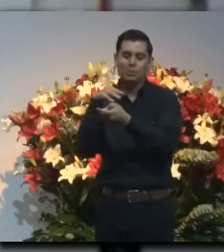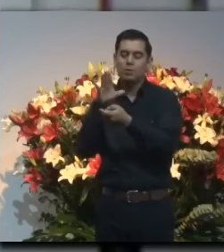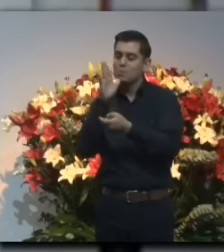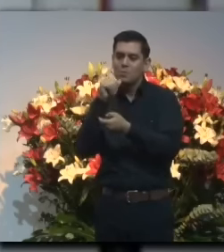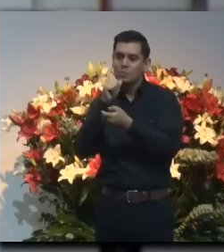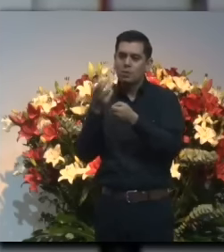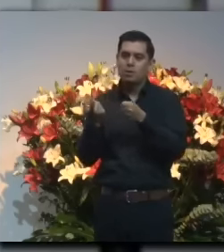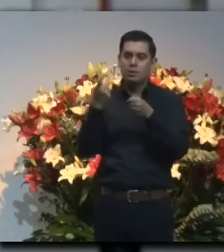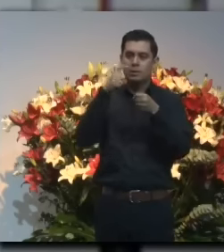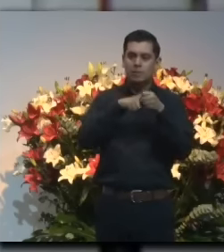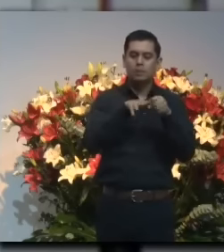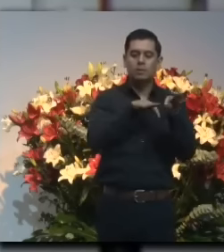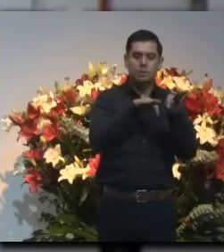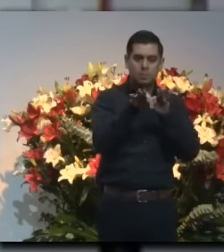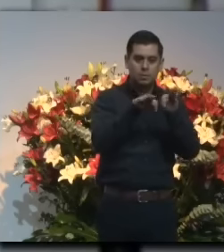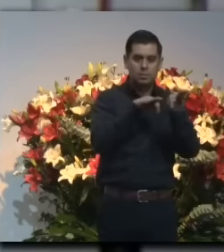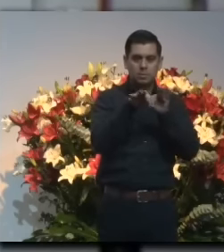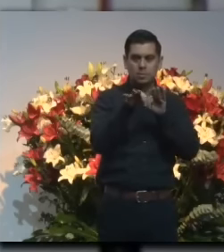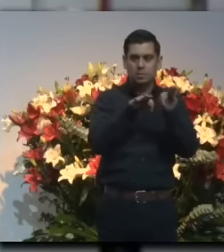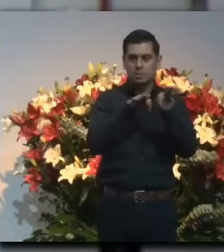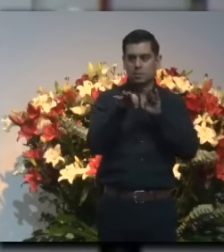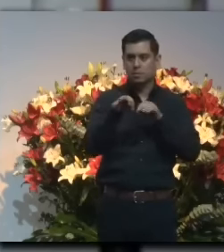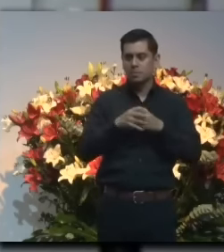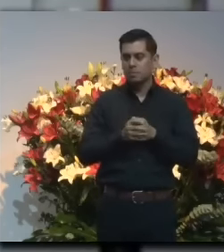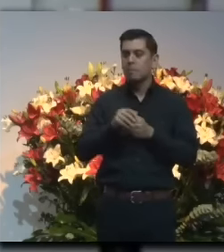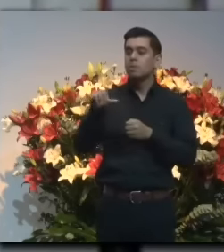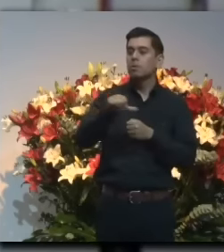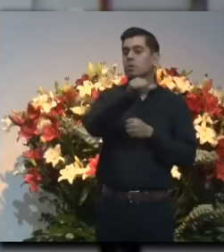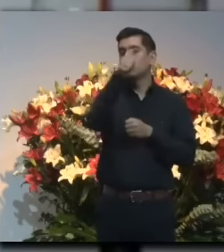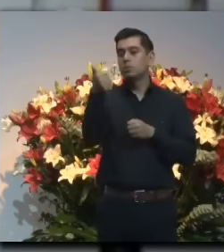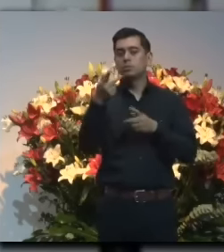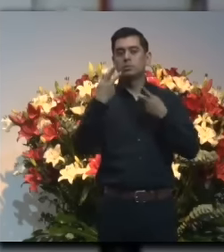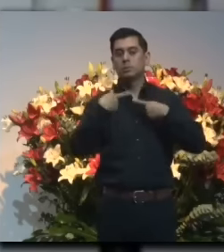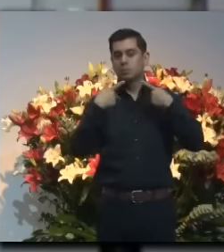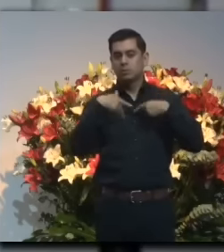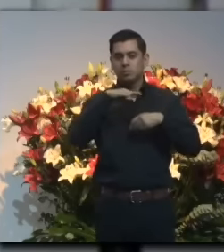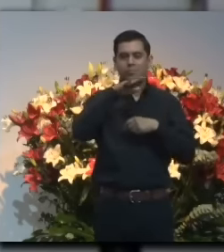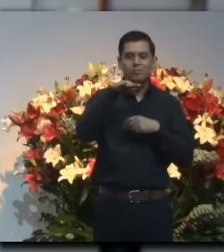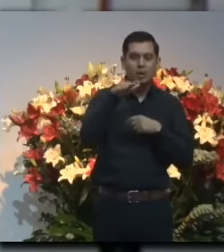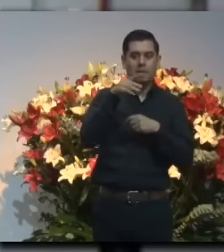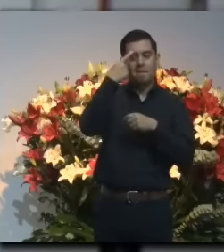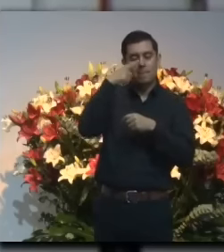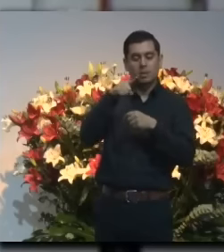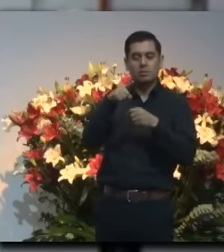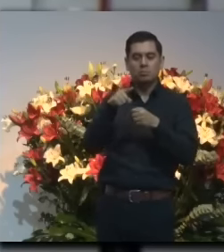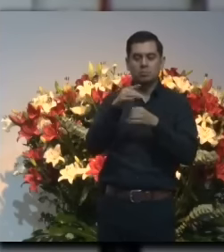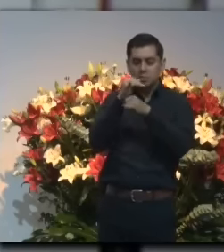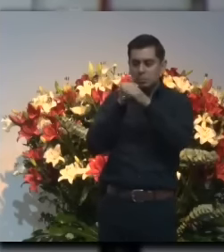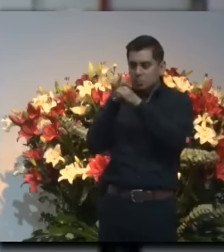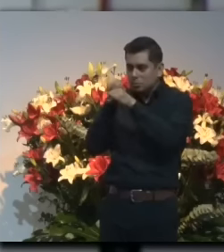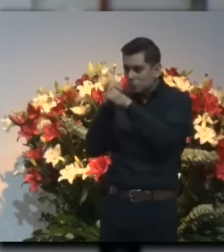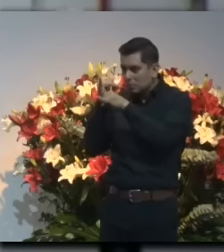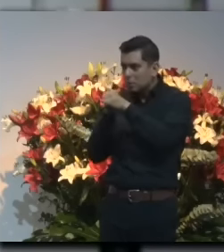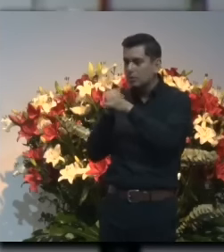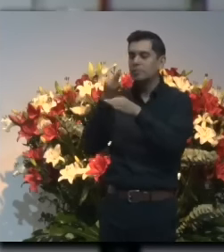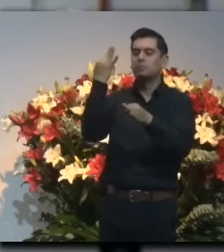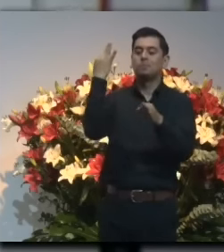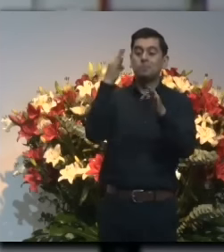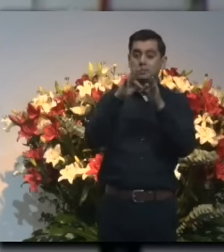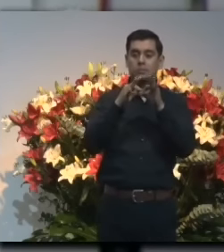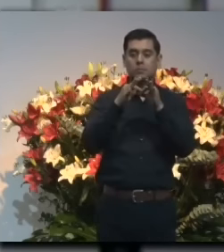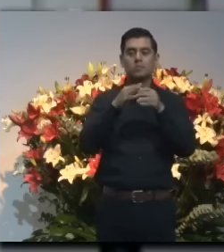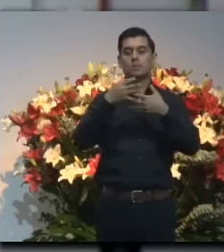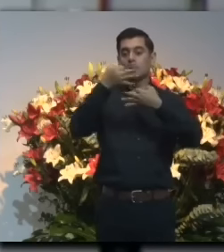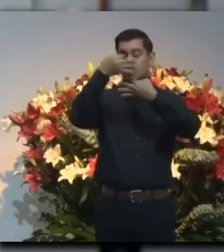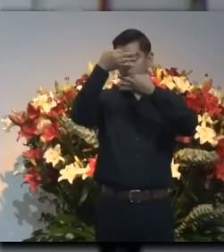Y eso lo podría hacer pues, algún auditor externo para validar que los integrantes del gabinete son gente honesta